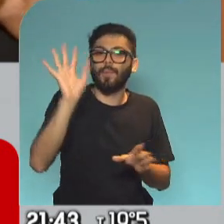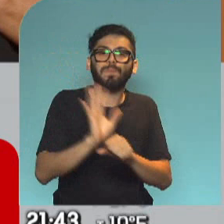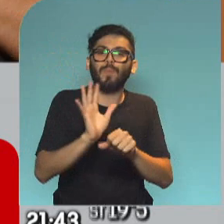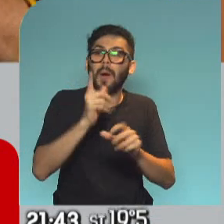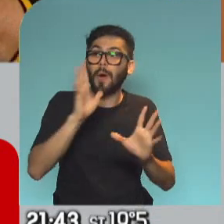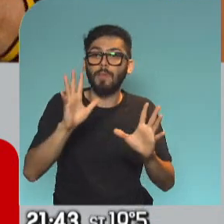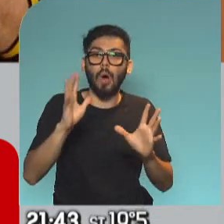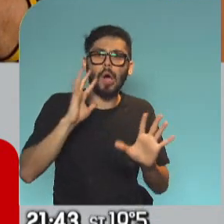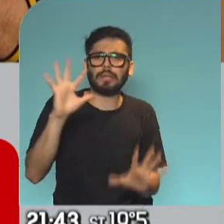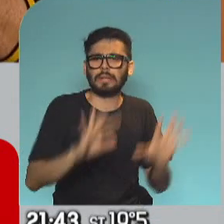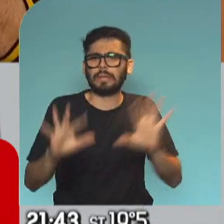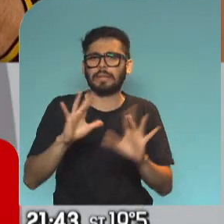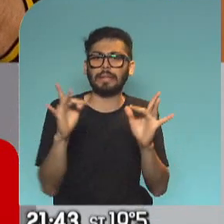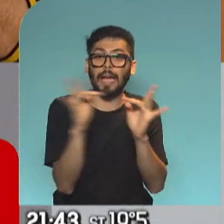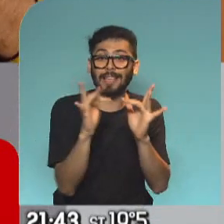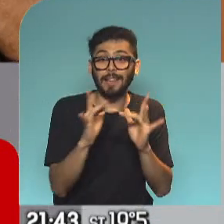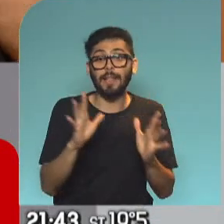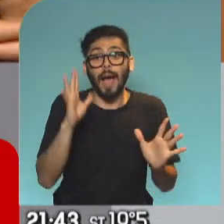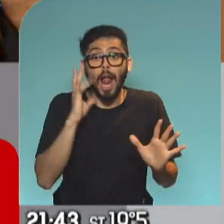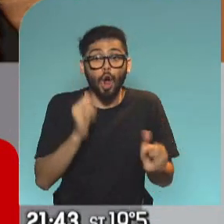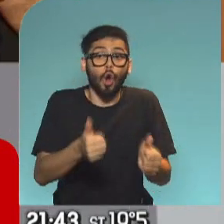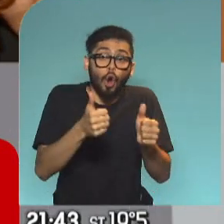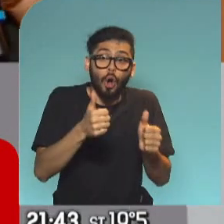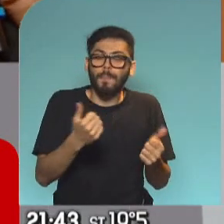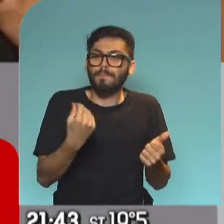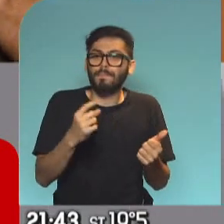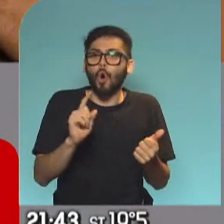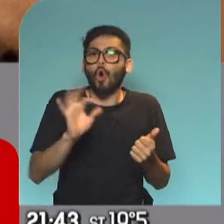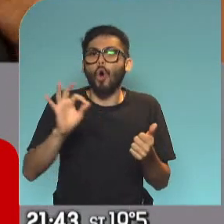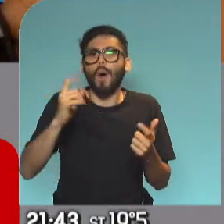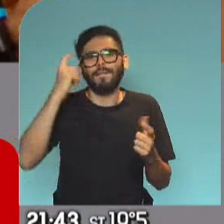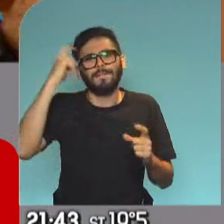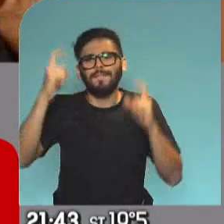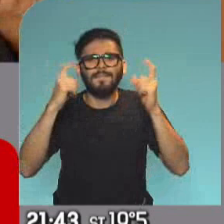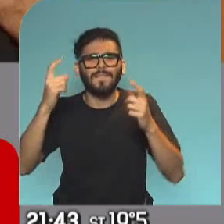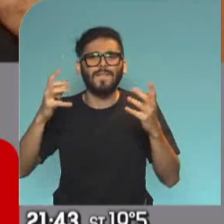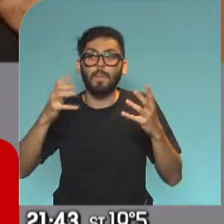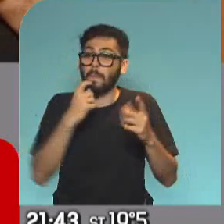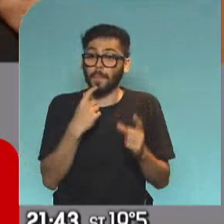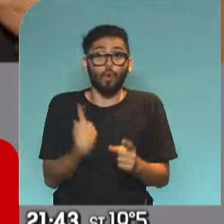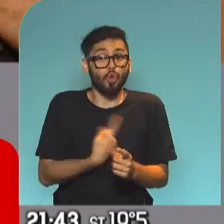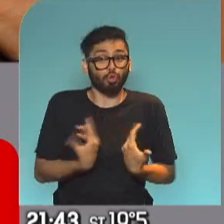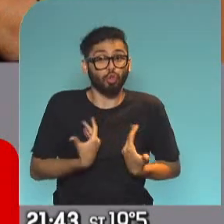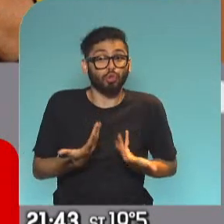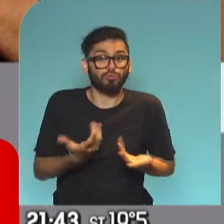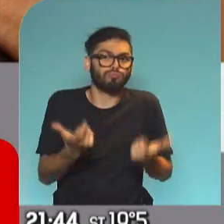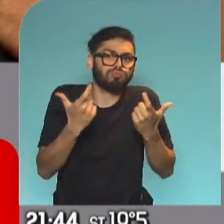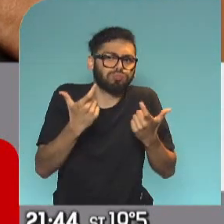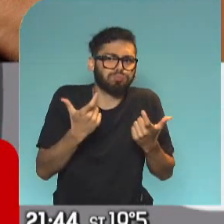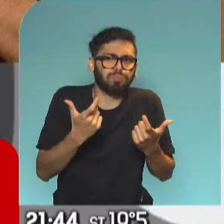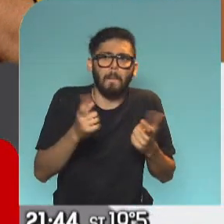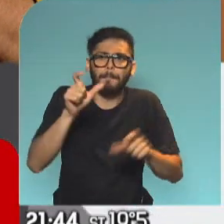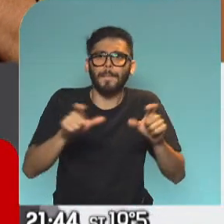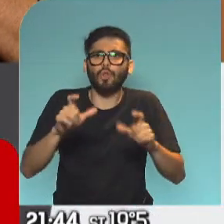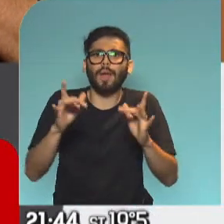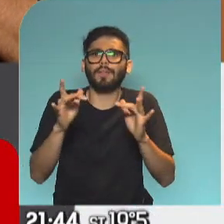reinventar virtualmente o que pudieran, no sé, empezar a soñar con un espectáculo, un gran show como vamos a hacer nosotros y que el público lo pueda